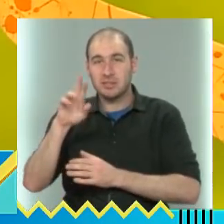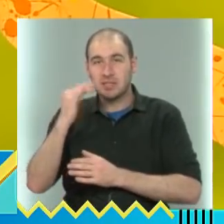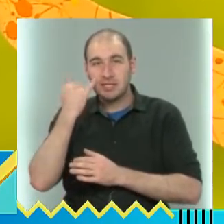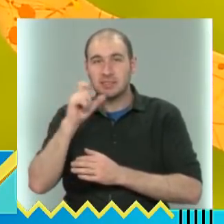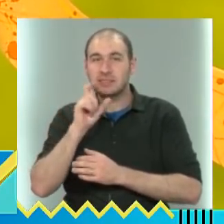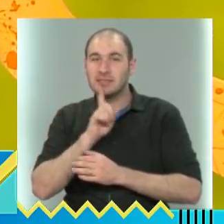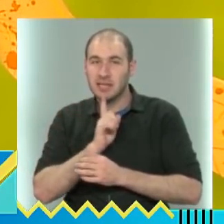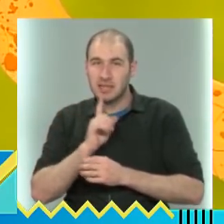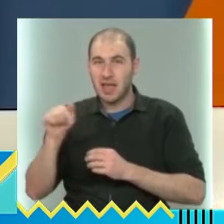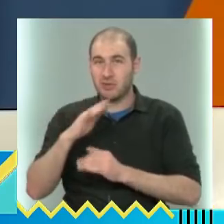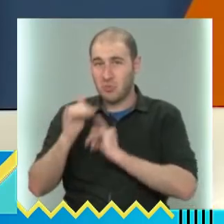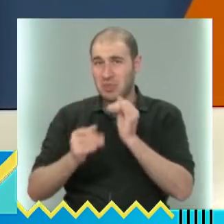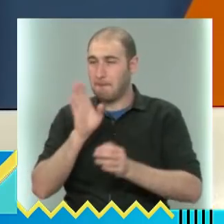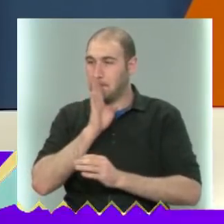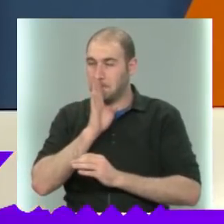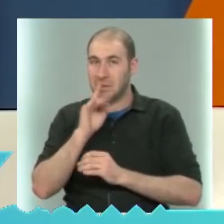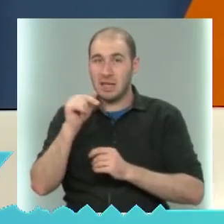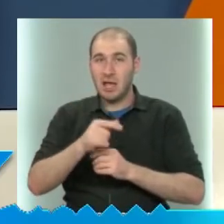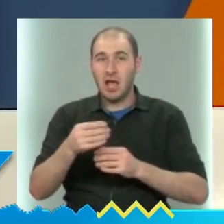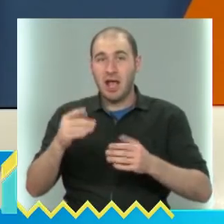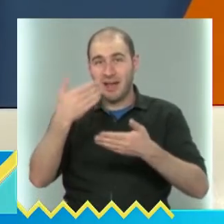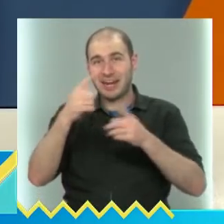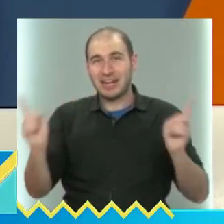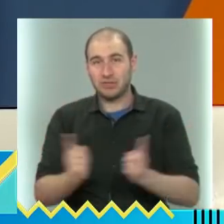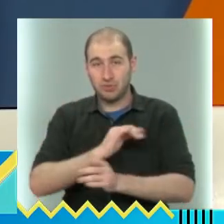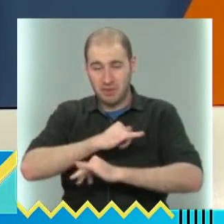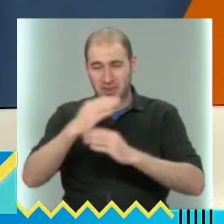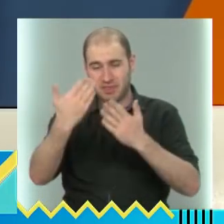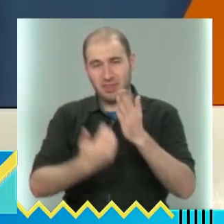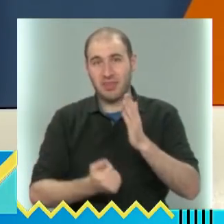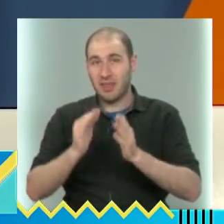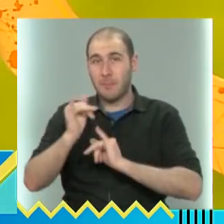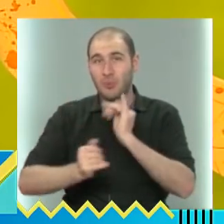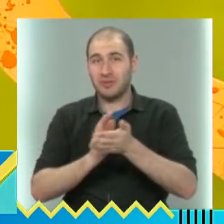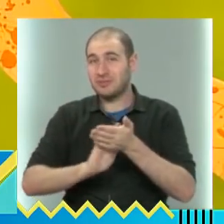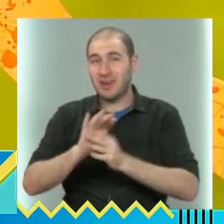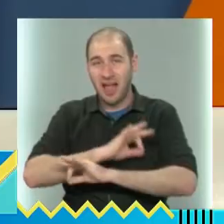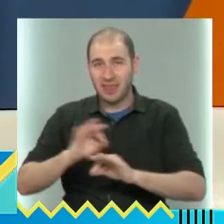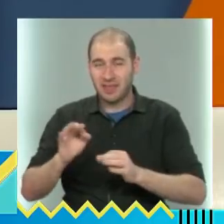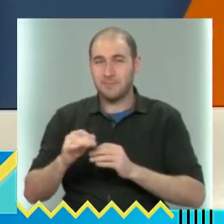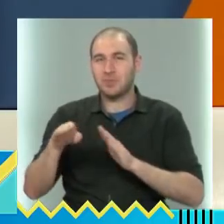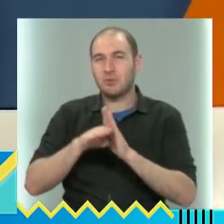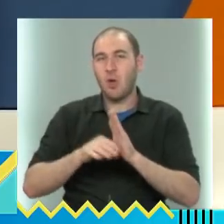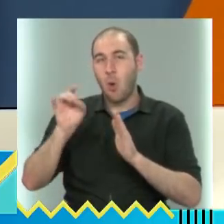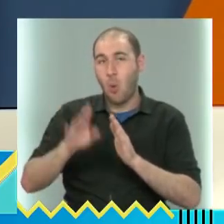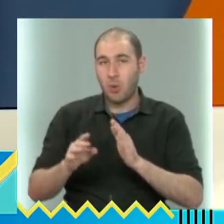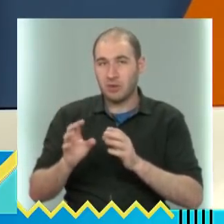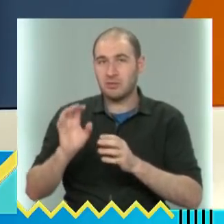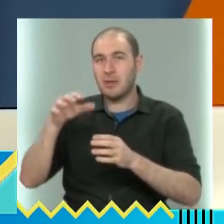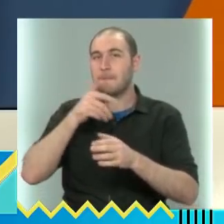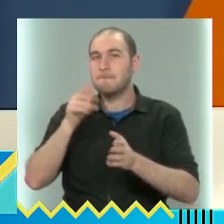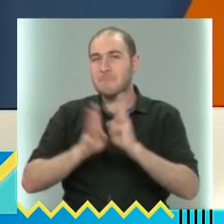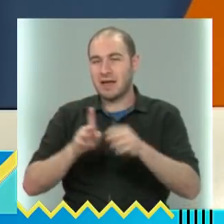Y de esto no habla en lo más mínimo ni las conclusiones ni las recomendaciones. Las recomendaciones no son solamente instalar